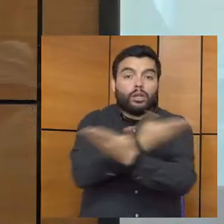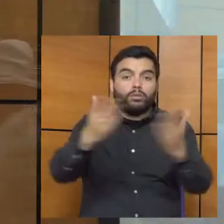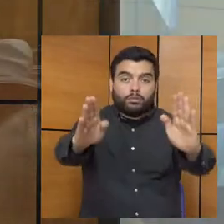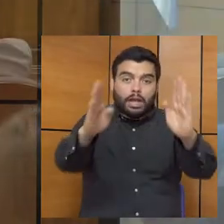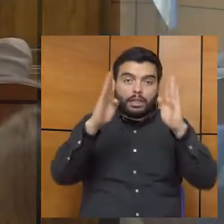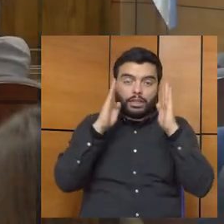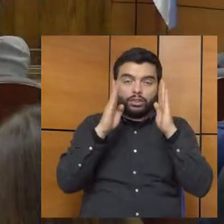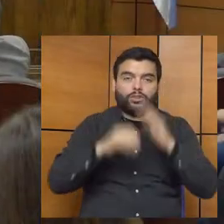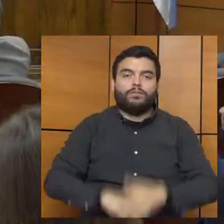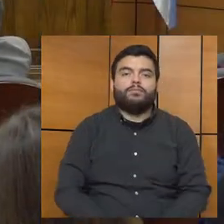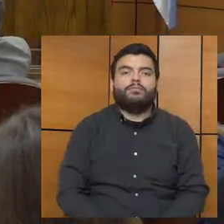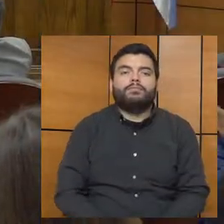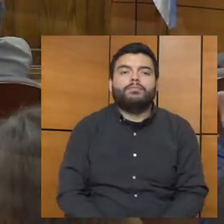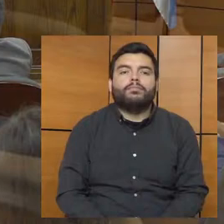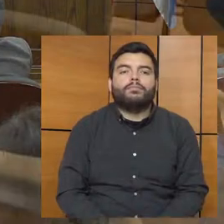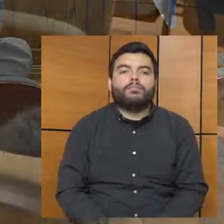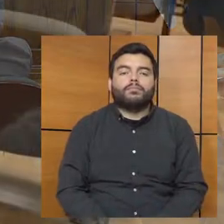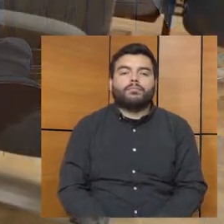atención.